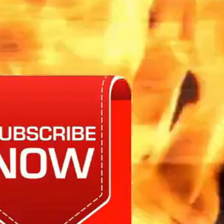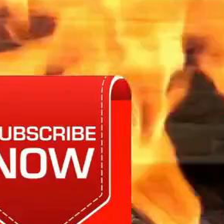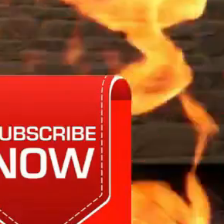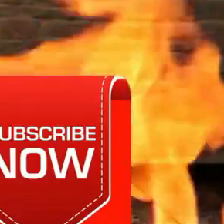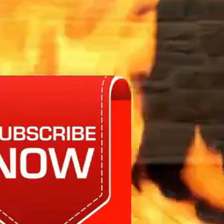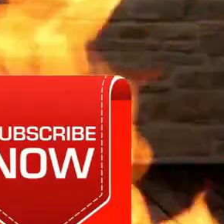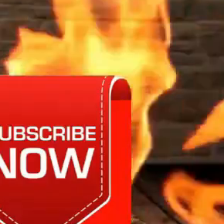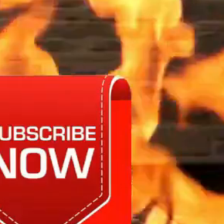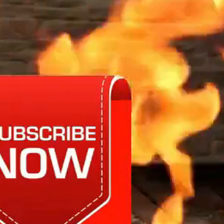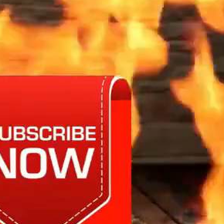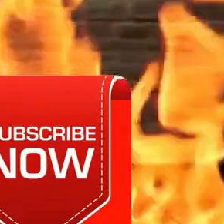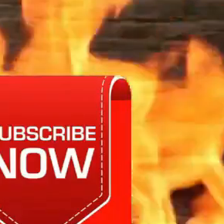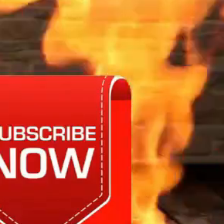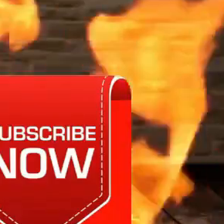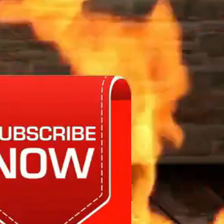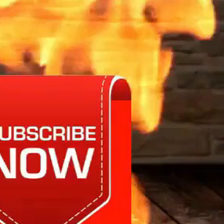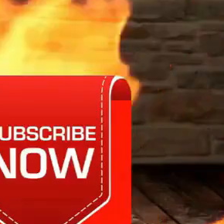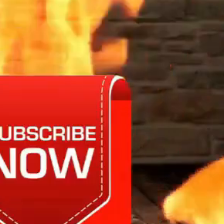¡Gracias!